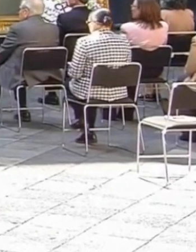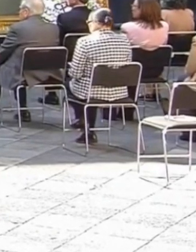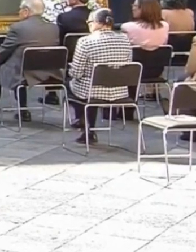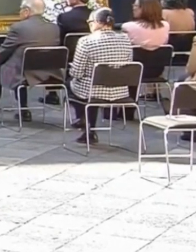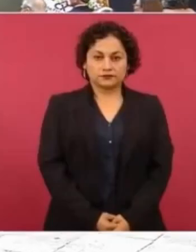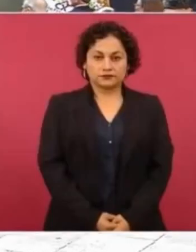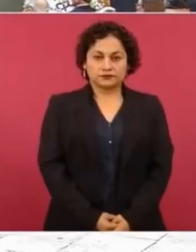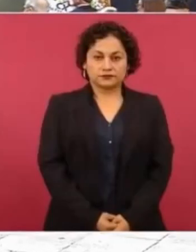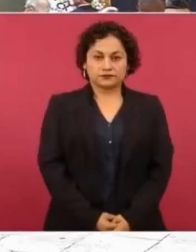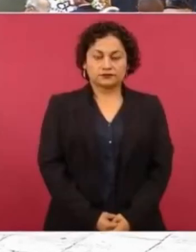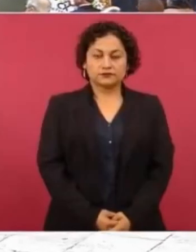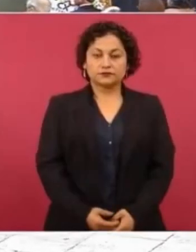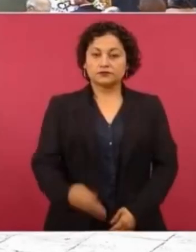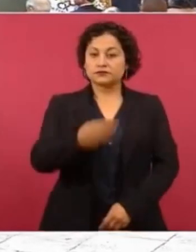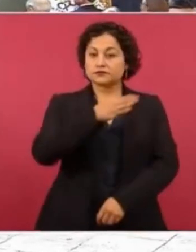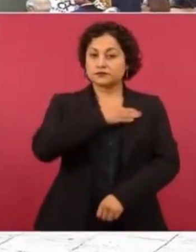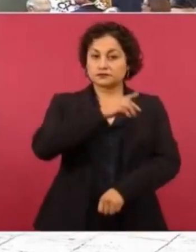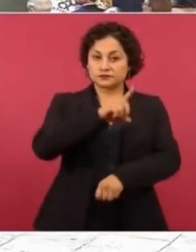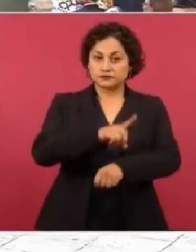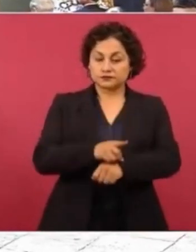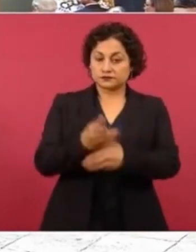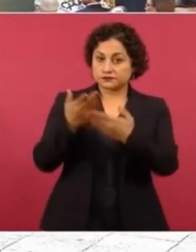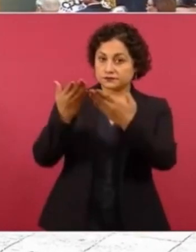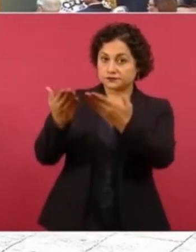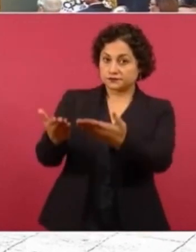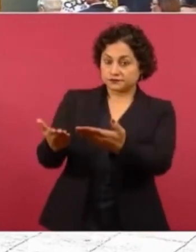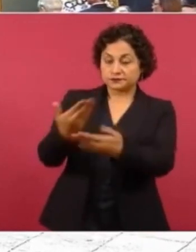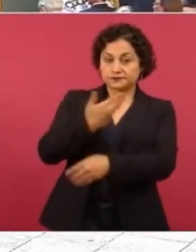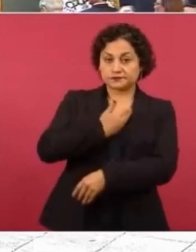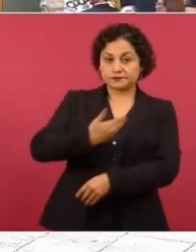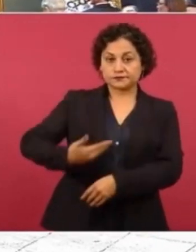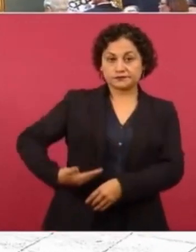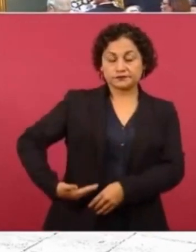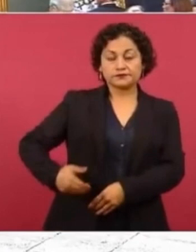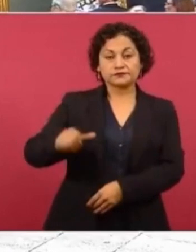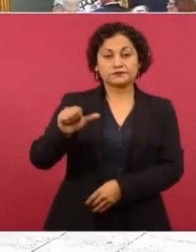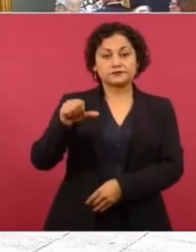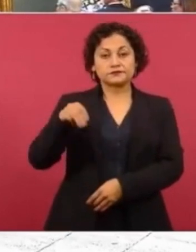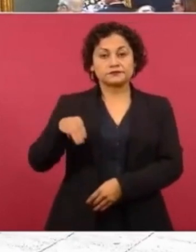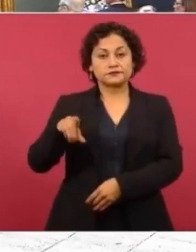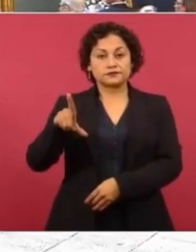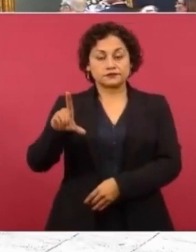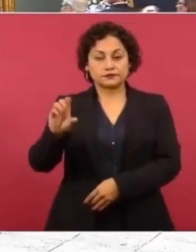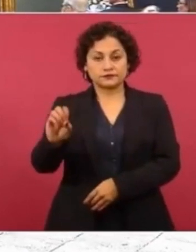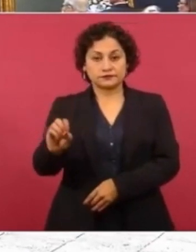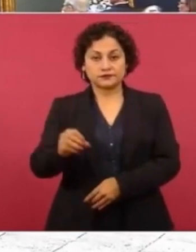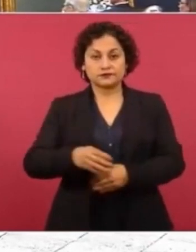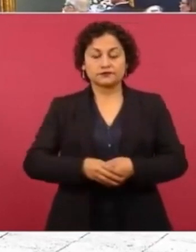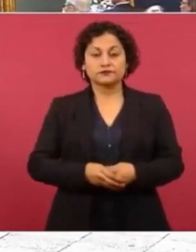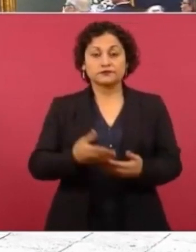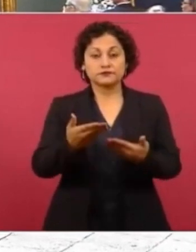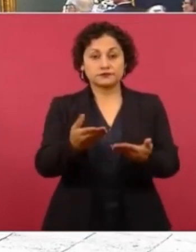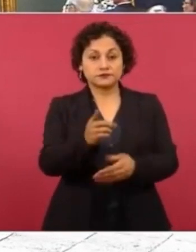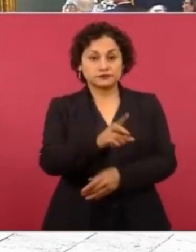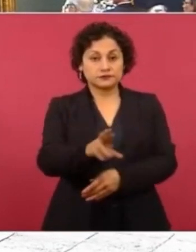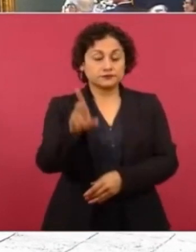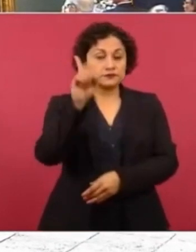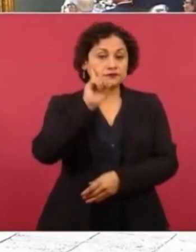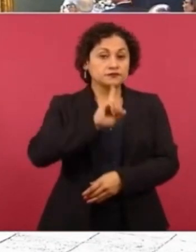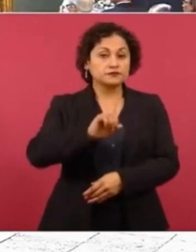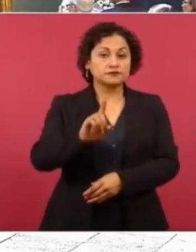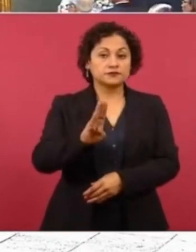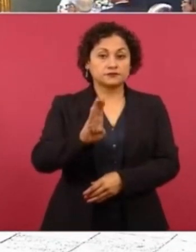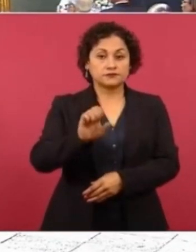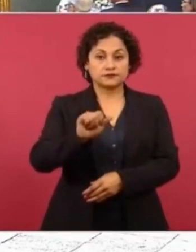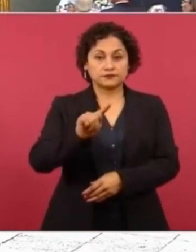Buenos días señor presidente de la república Andrés Manuel López Obrador doctora Beatriz Gutiérrez